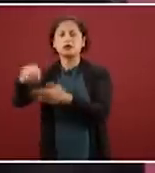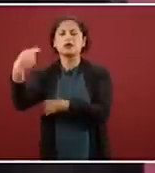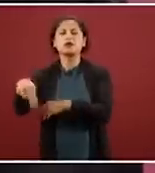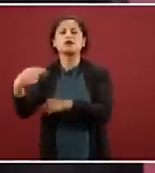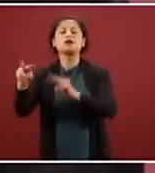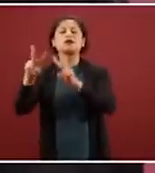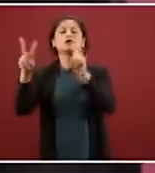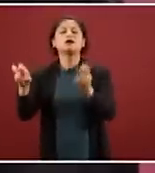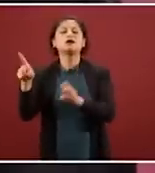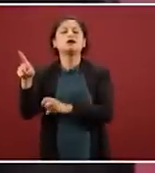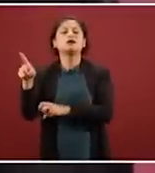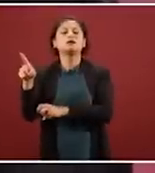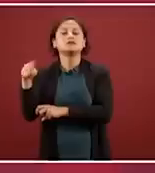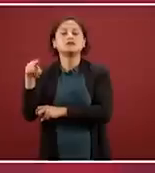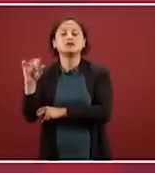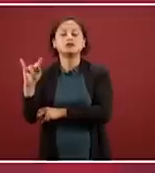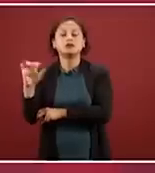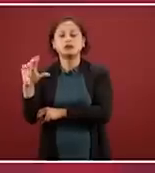fondo. O sea que ese